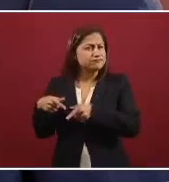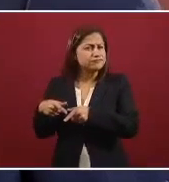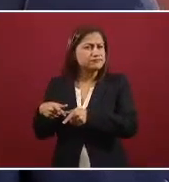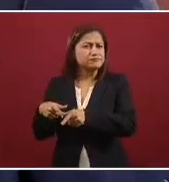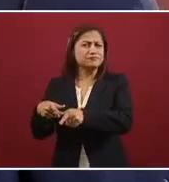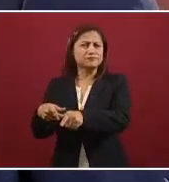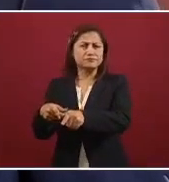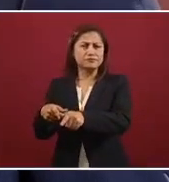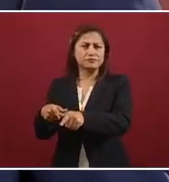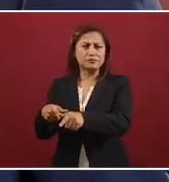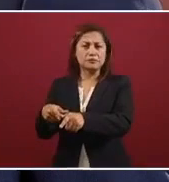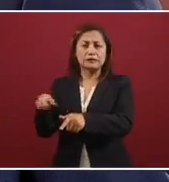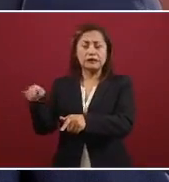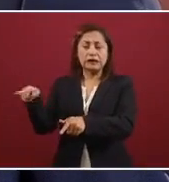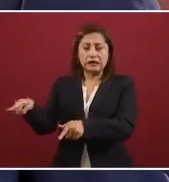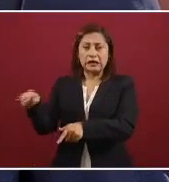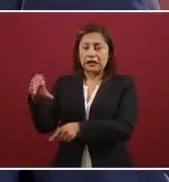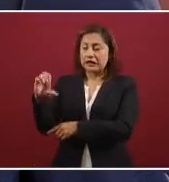con todo respeto,